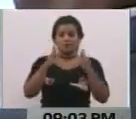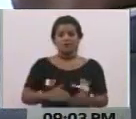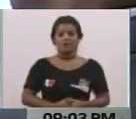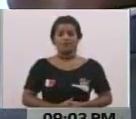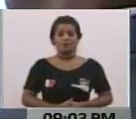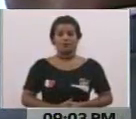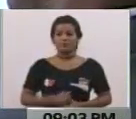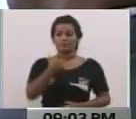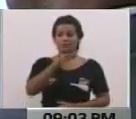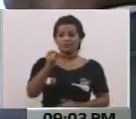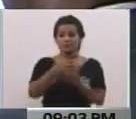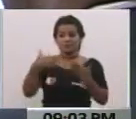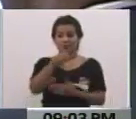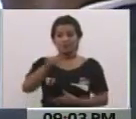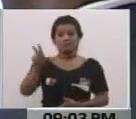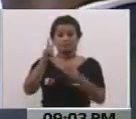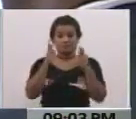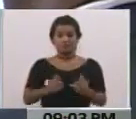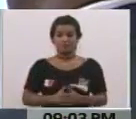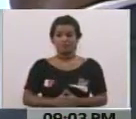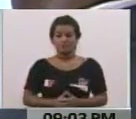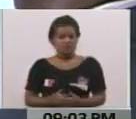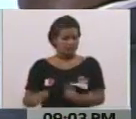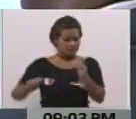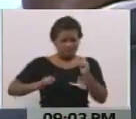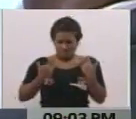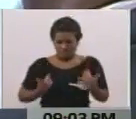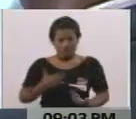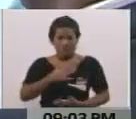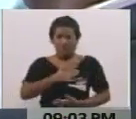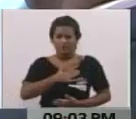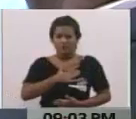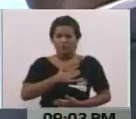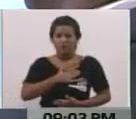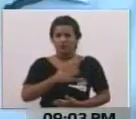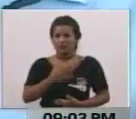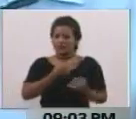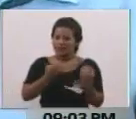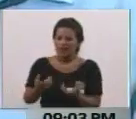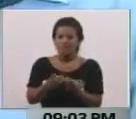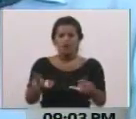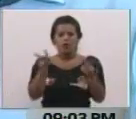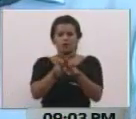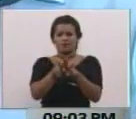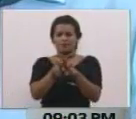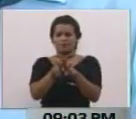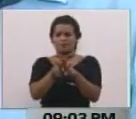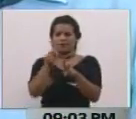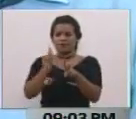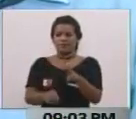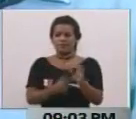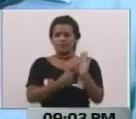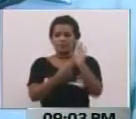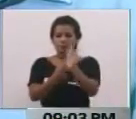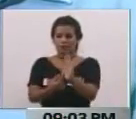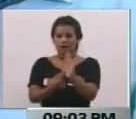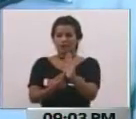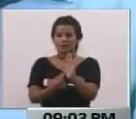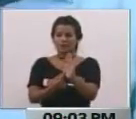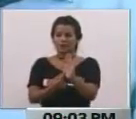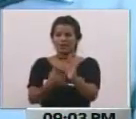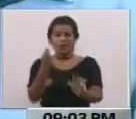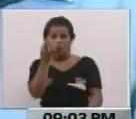Venezuela. Y bueno, para mí es eso, pues, entregar valores y demostrar que la